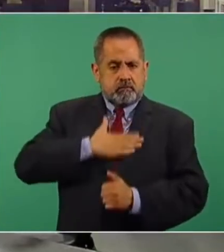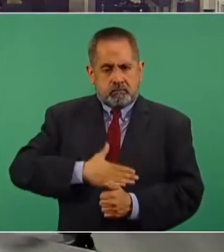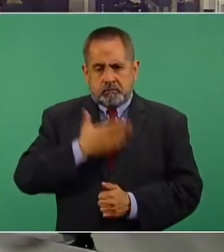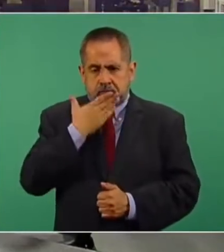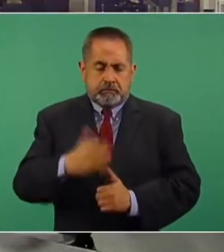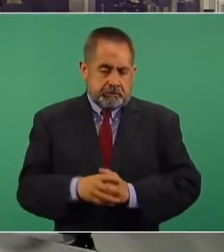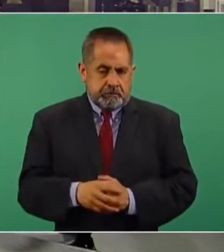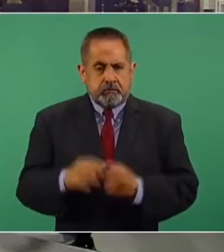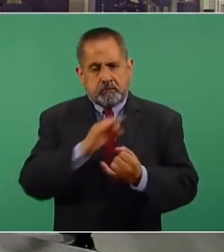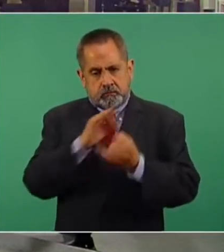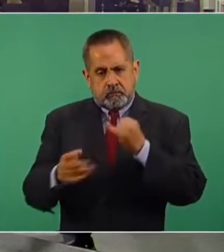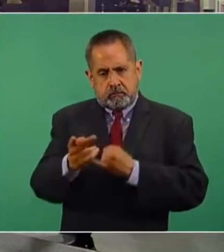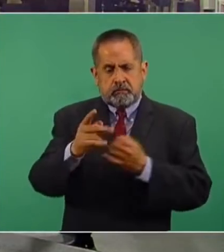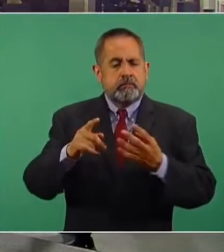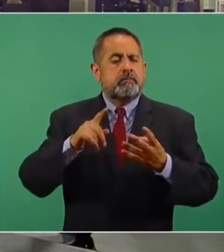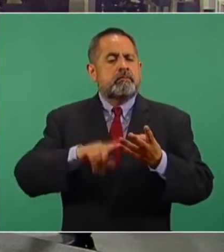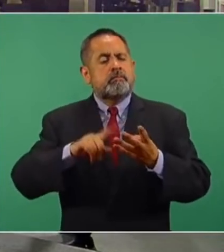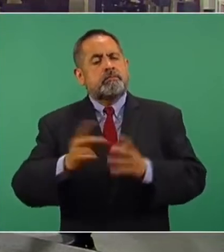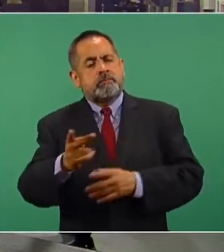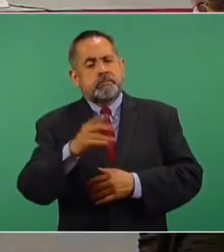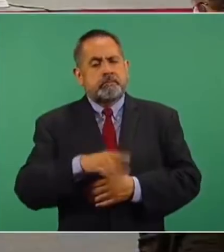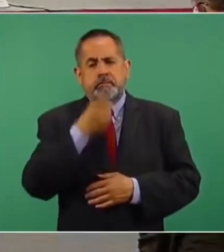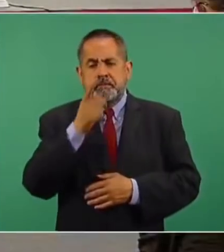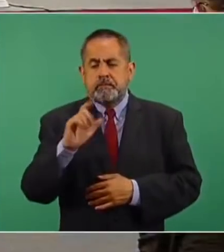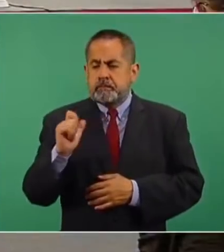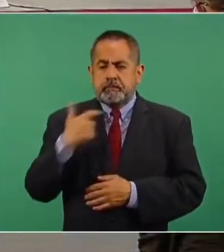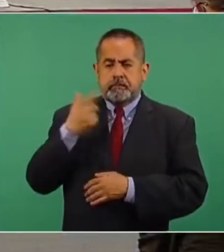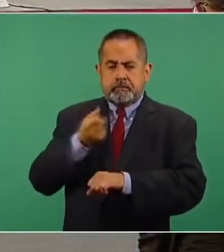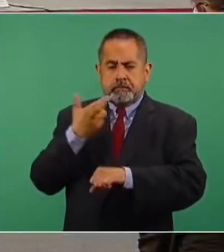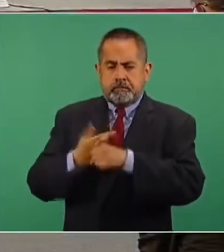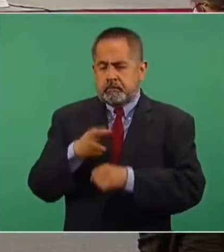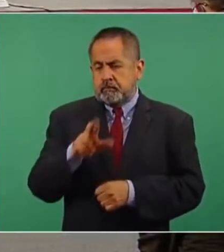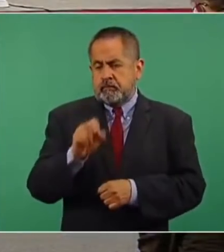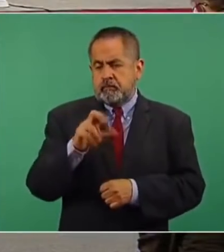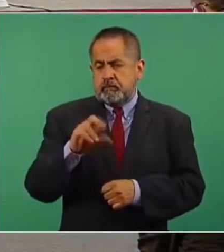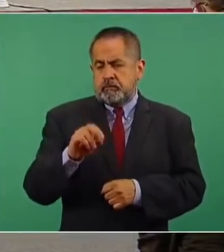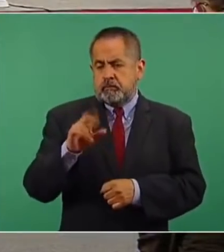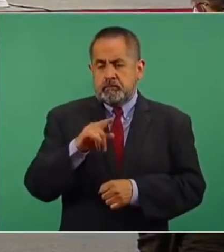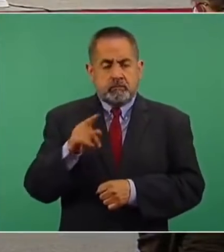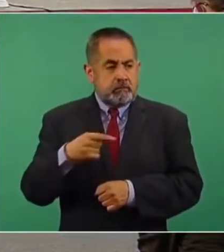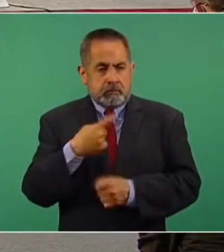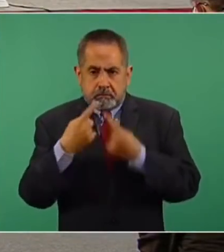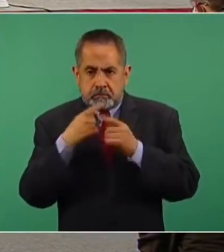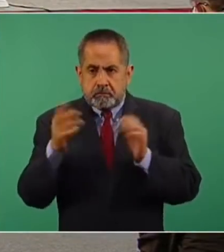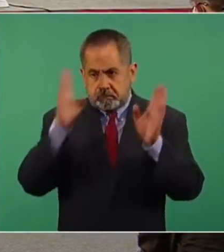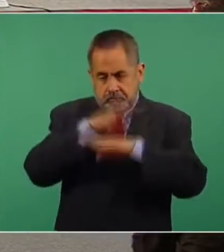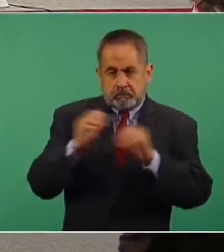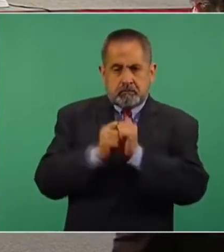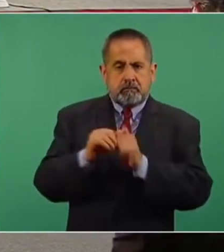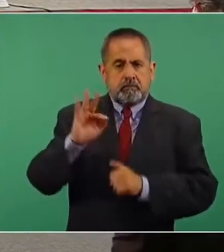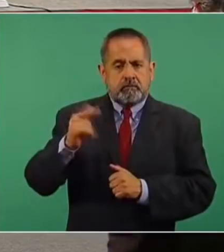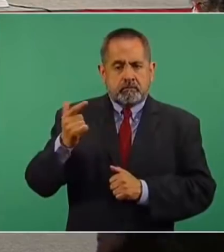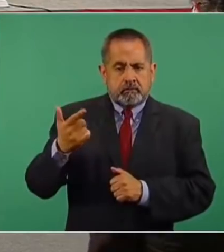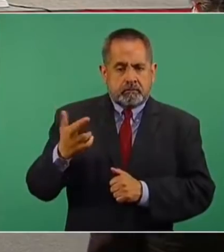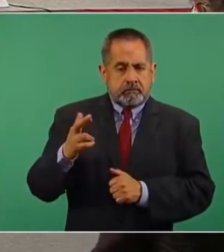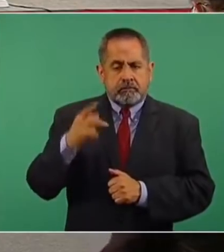Bien, y ya por último, presidente, se dice que la exsecretaria Rosario Robles estaría buscando un acuerdo con la Fiscalía General